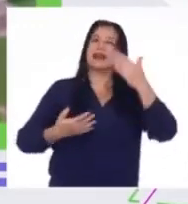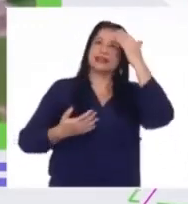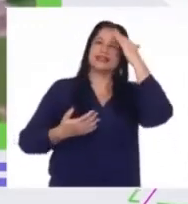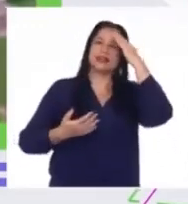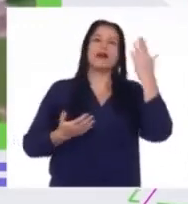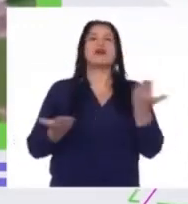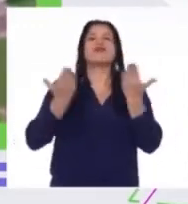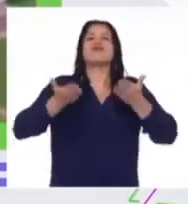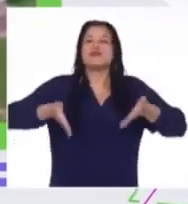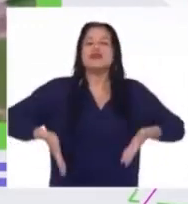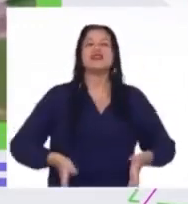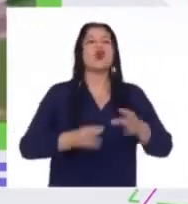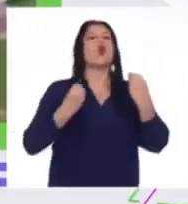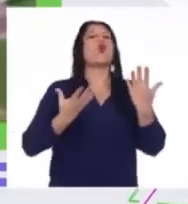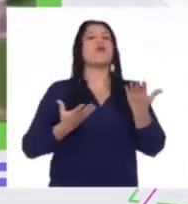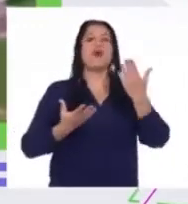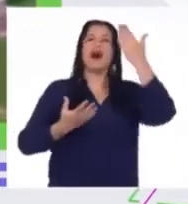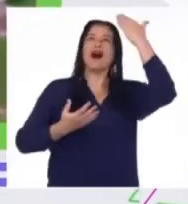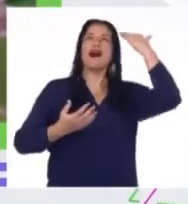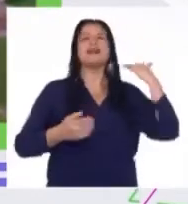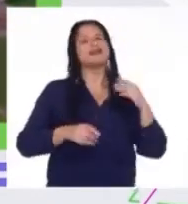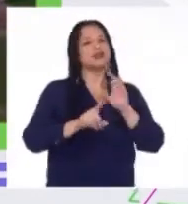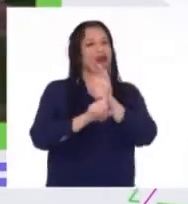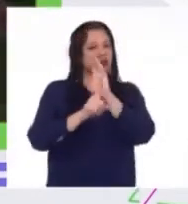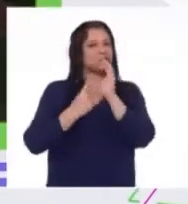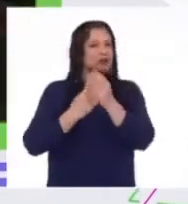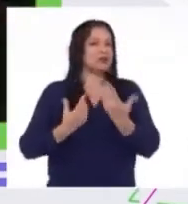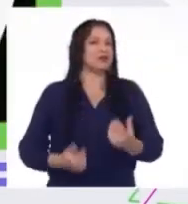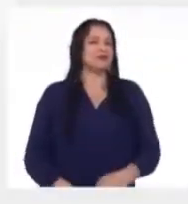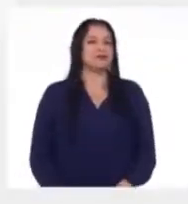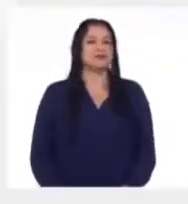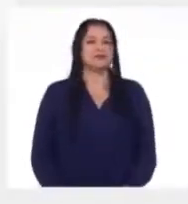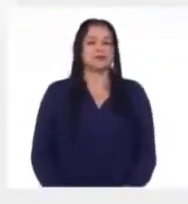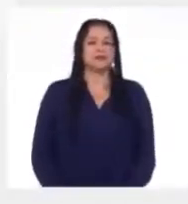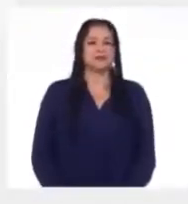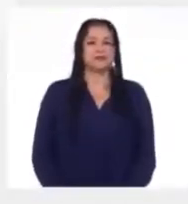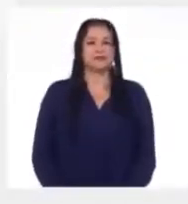de dónde es o cómo es, cuál es su cultura.